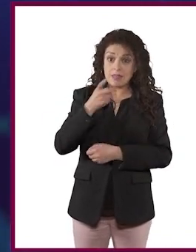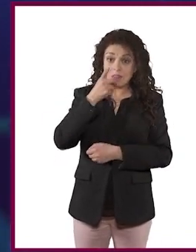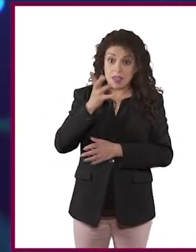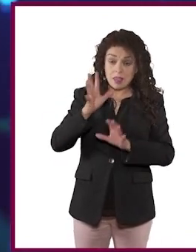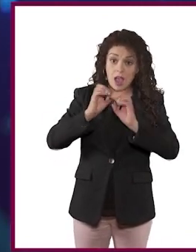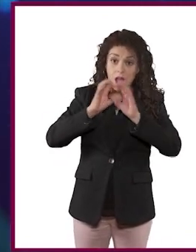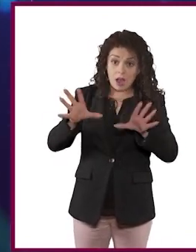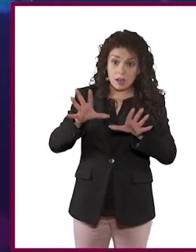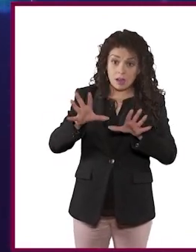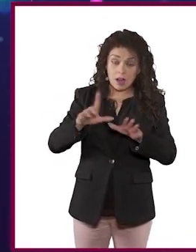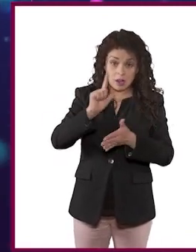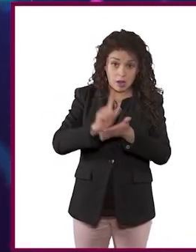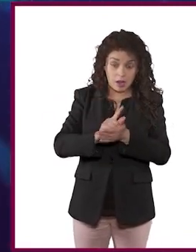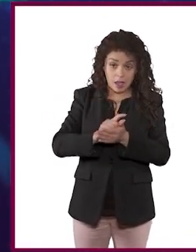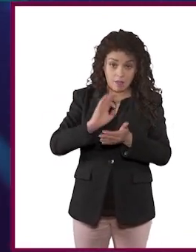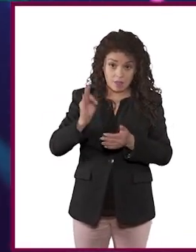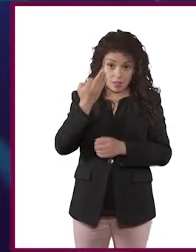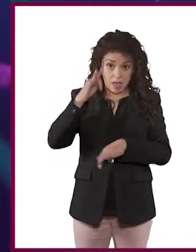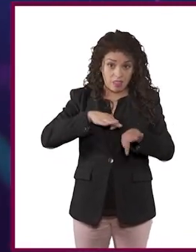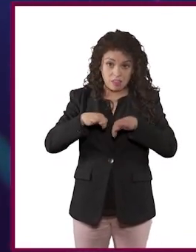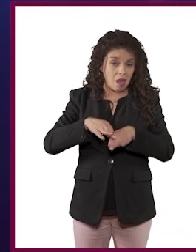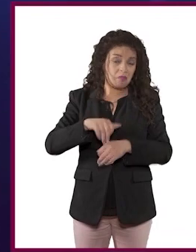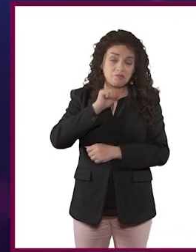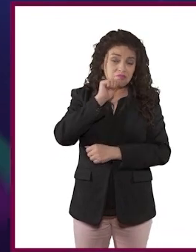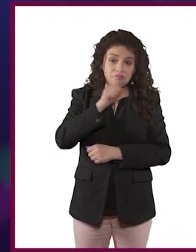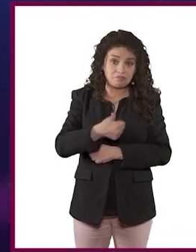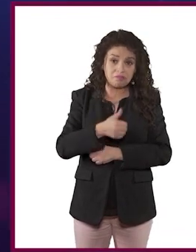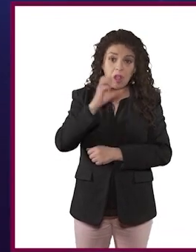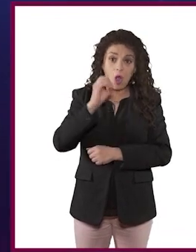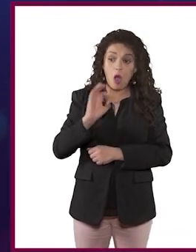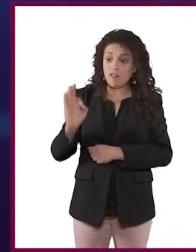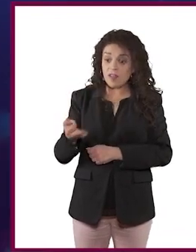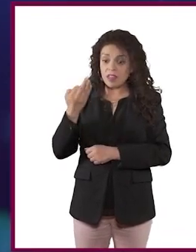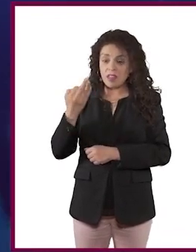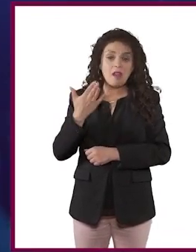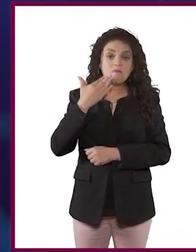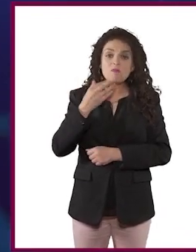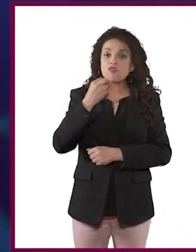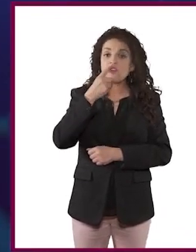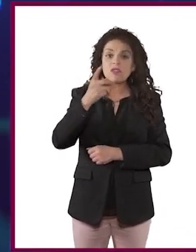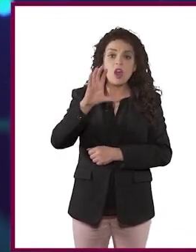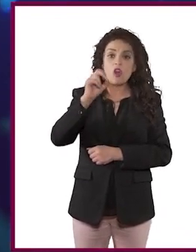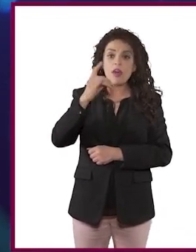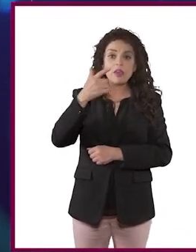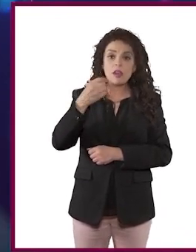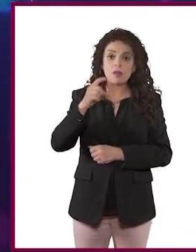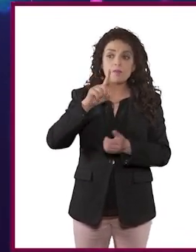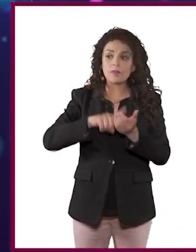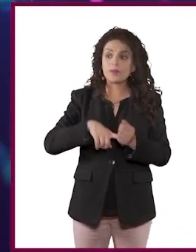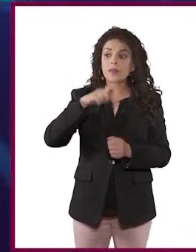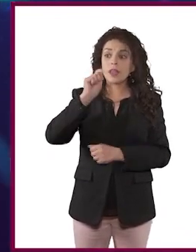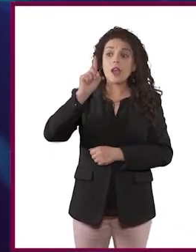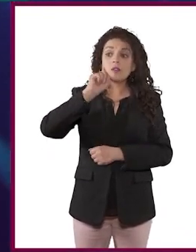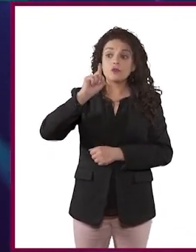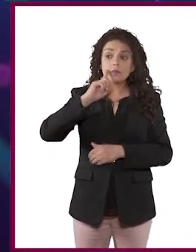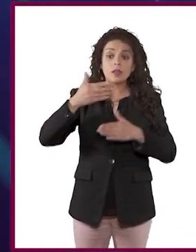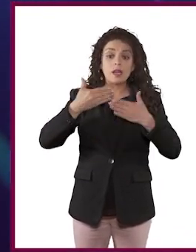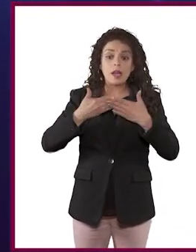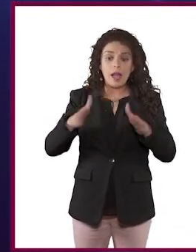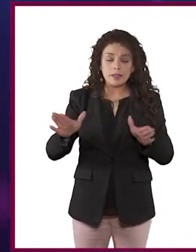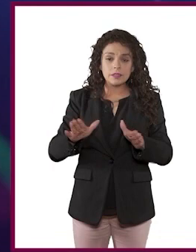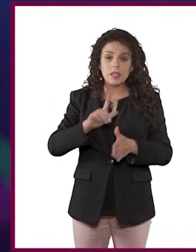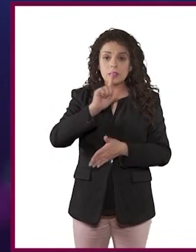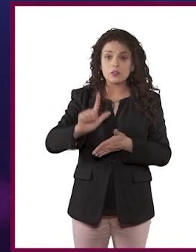no viene descrito ni en la Ley Federal del Trabajo ni en el Código Penal Federal. Viene la Ley General de Acceso de las Mujeres a